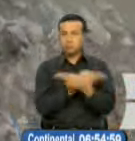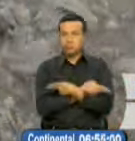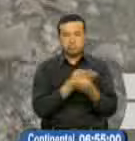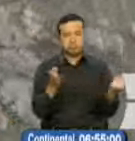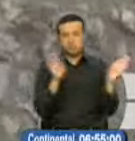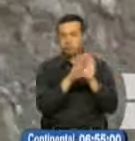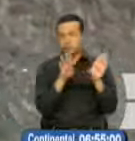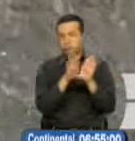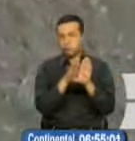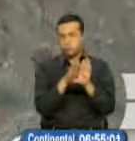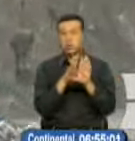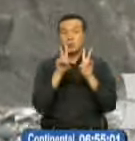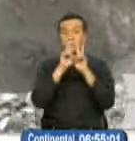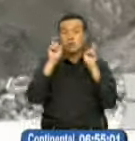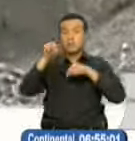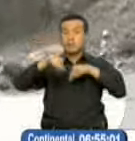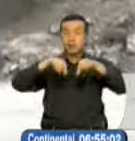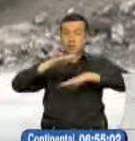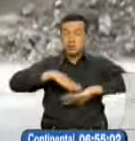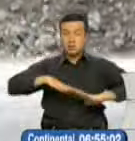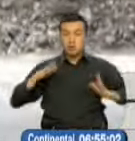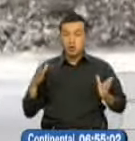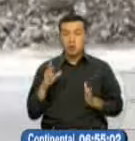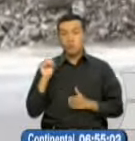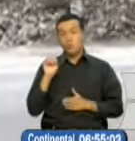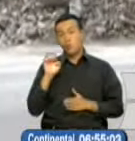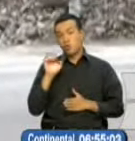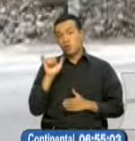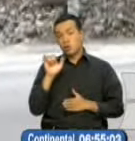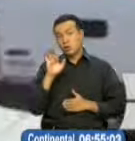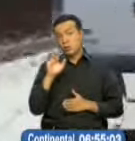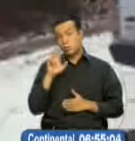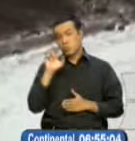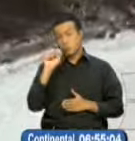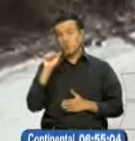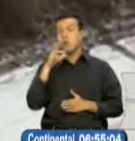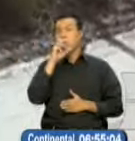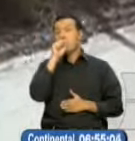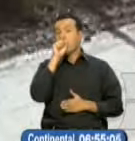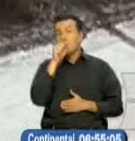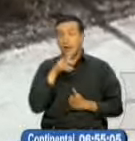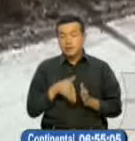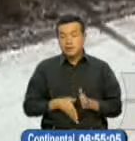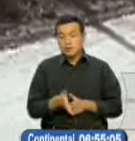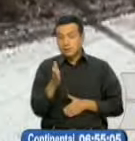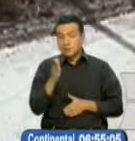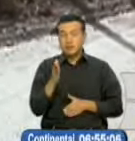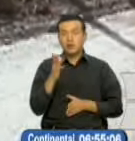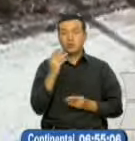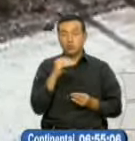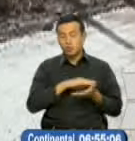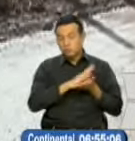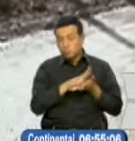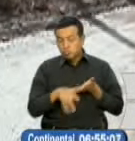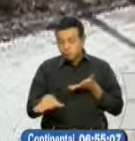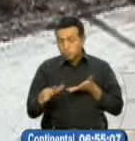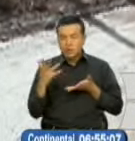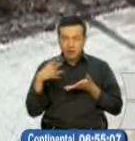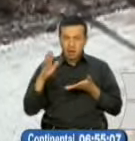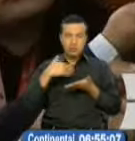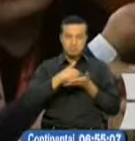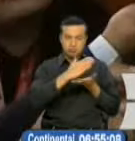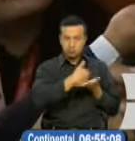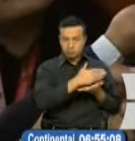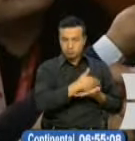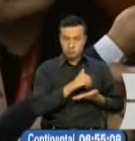periodo. En el tema vial, la cuenca Molleturo-Naranjal presentó varios deslizamientos que fueron atendidos por el Ministerio de Transporte y Obras Públicas. Normalmente